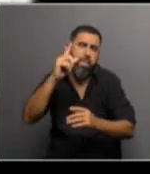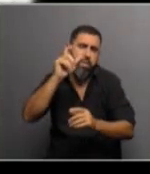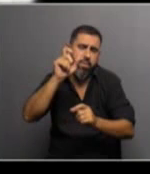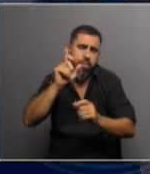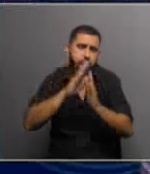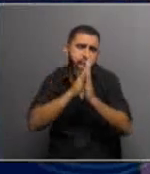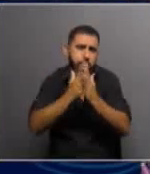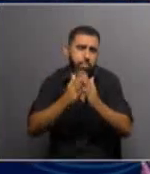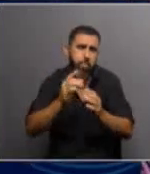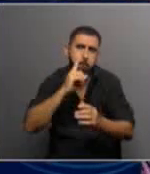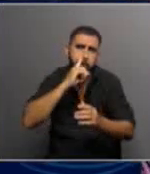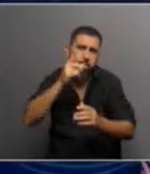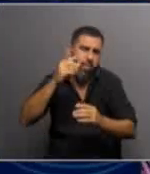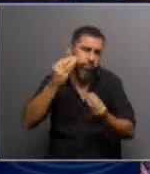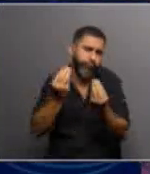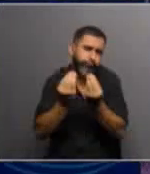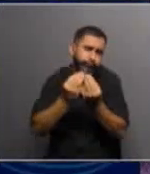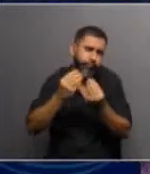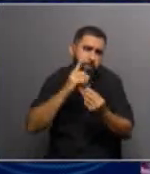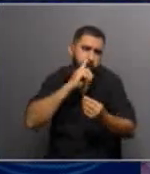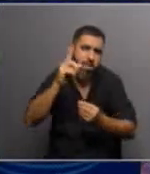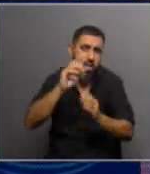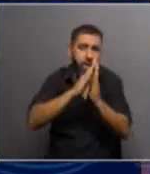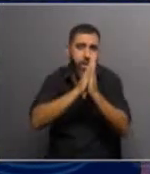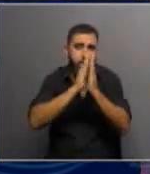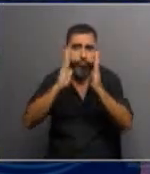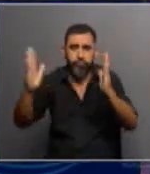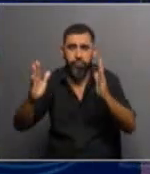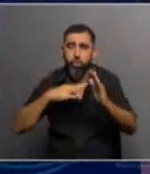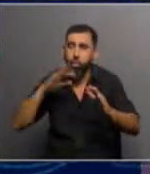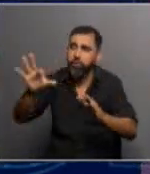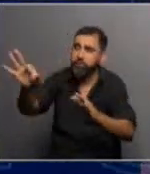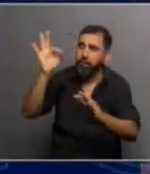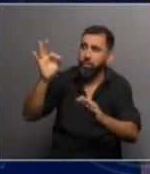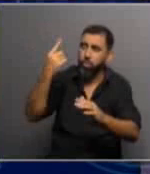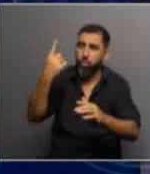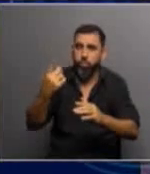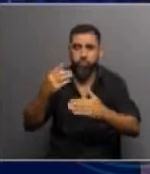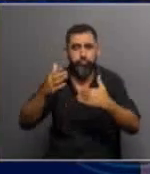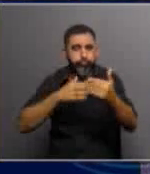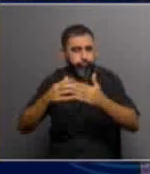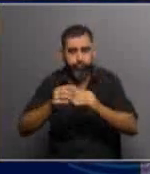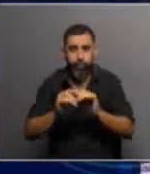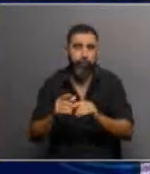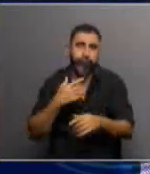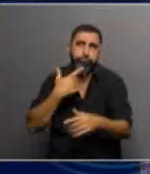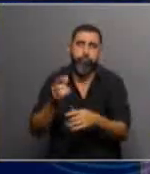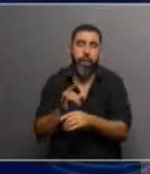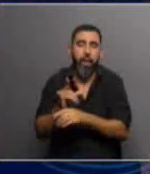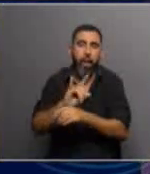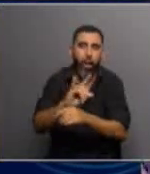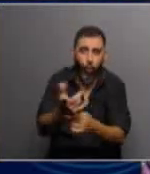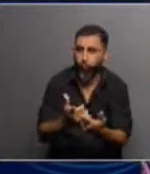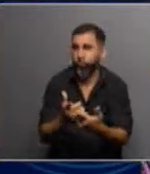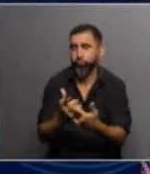del orden de miles y cualquier libro que vos acabas de la biblioteca fuera de los caracoles de marxismo